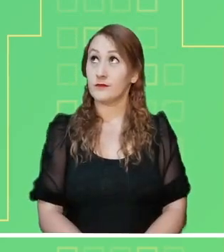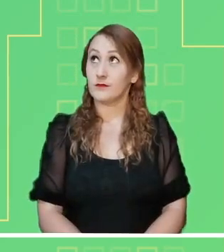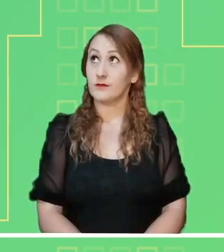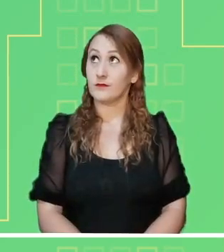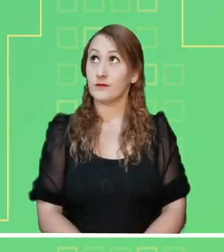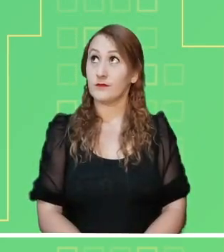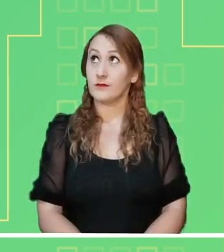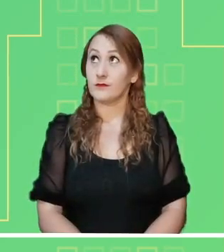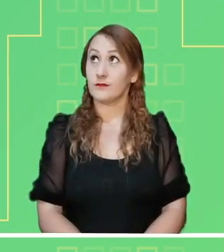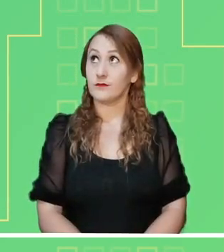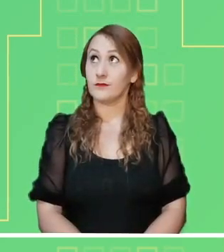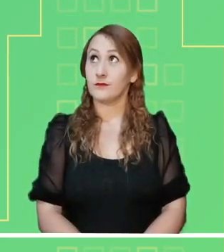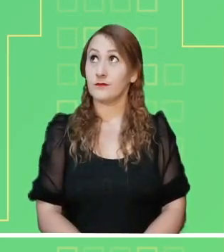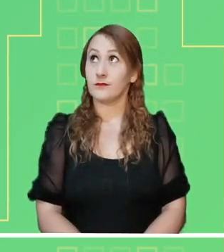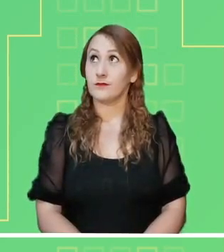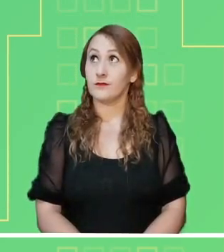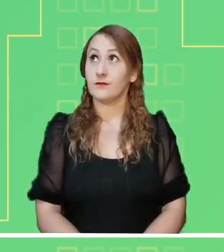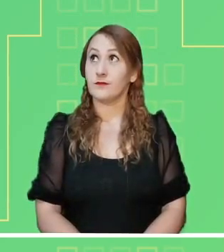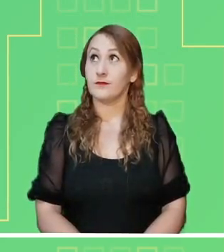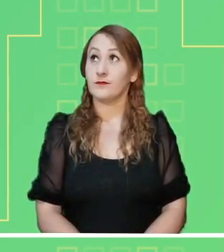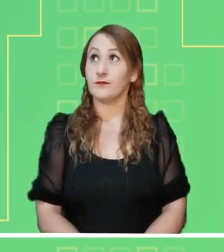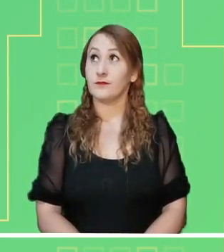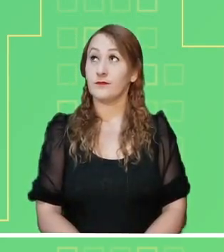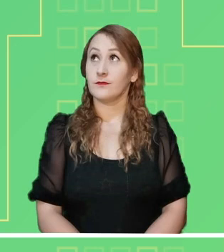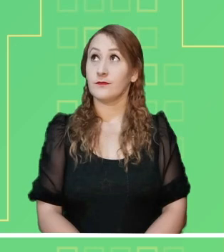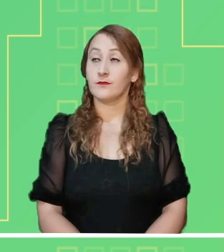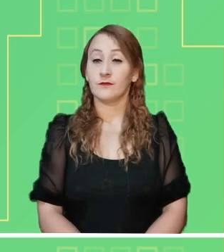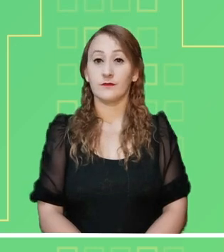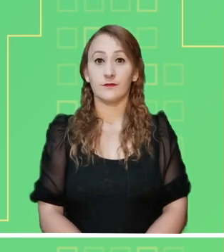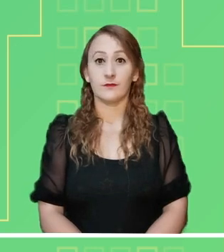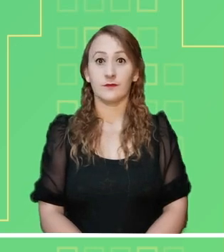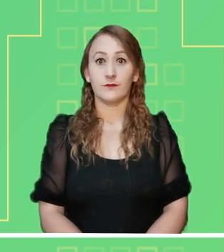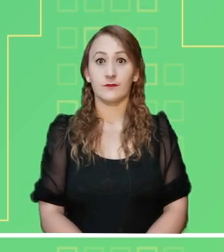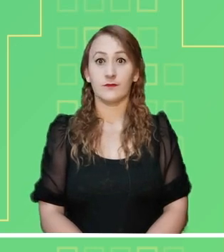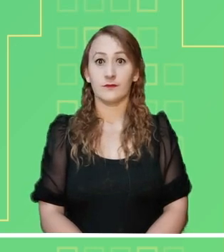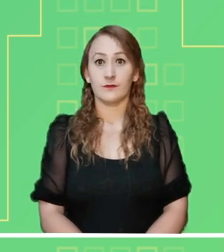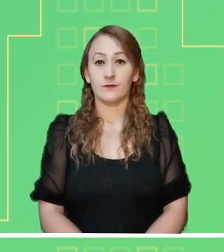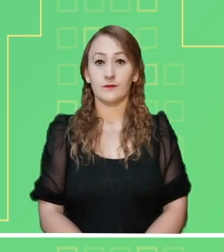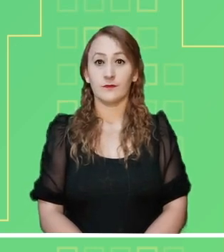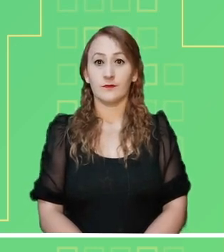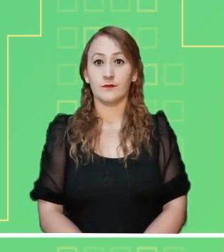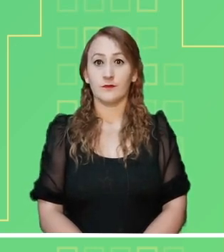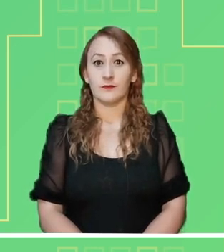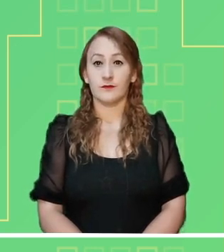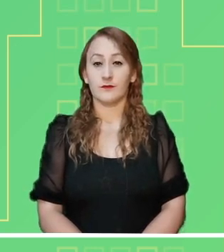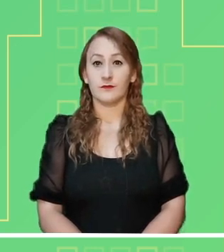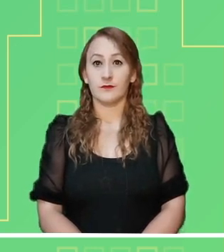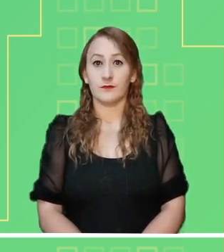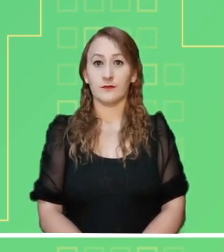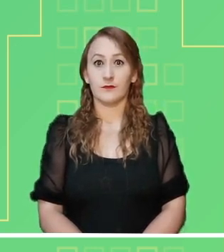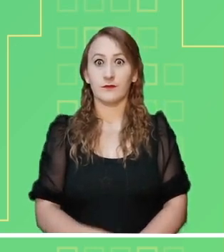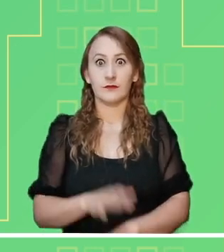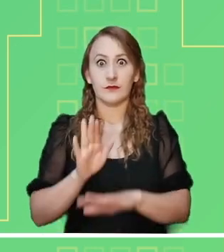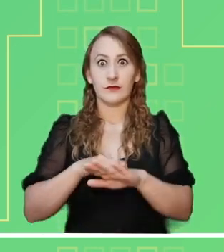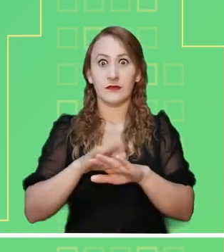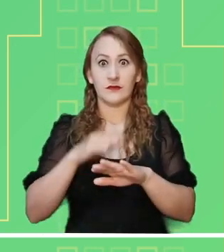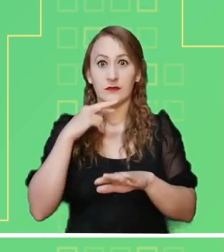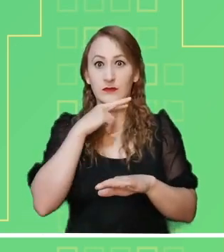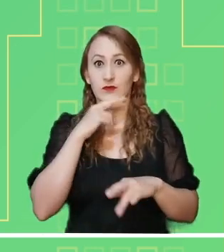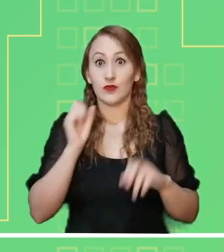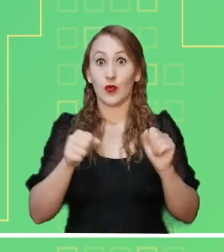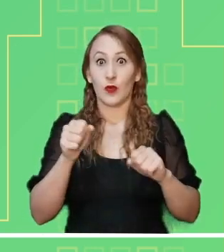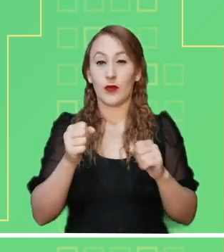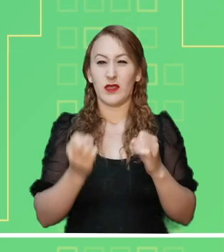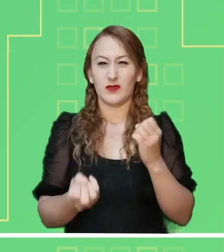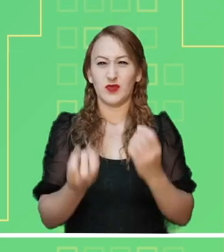barrios de la ciudad de Cúcuta, en norte de Santander. Atención a las inundaciones reportadas en el sector La Isla y Brisas del Grita, en el municipio